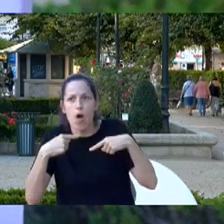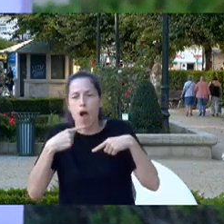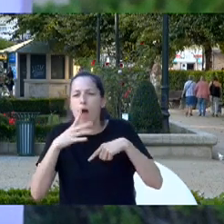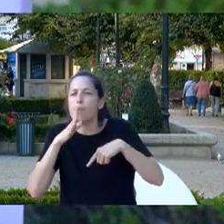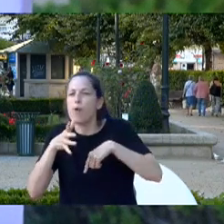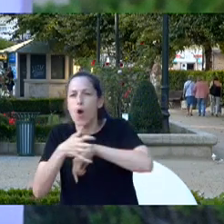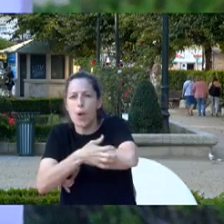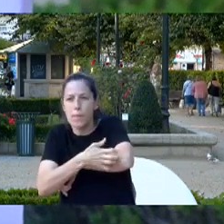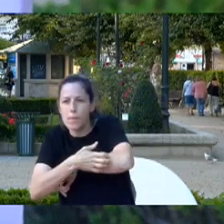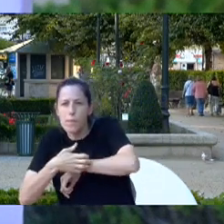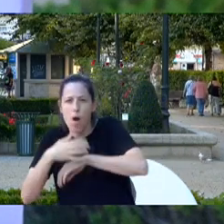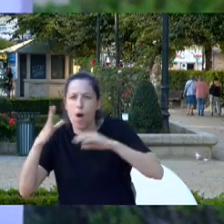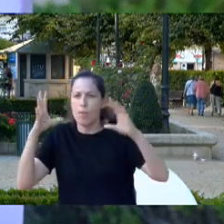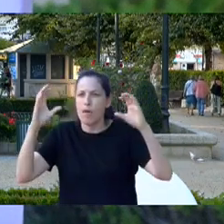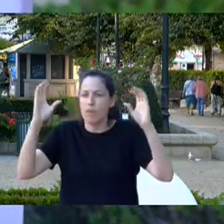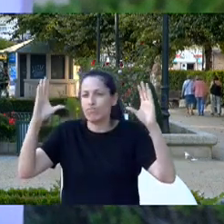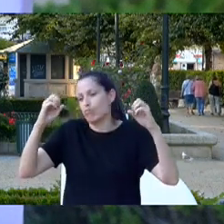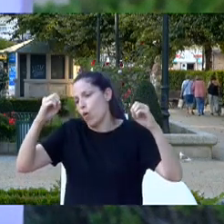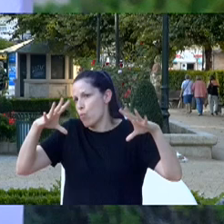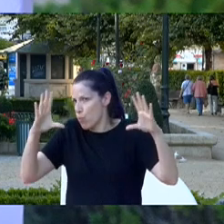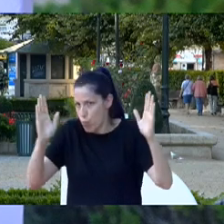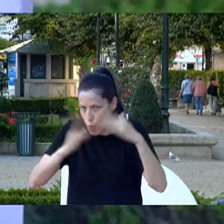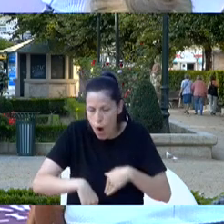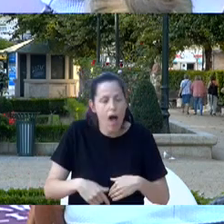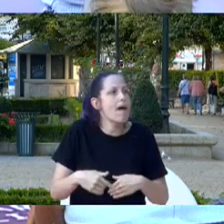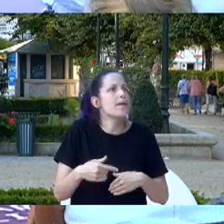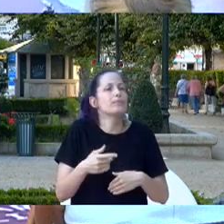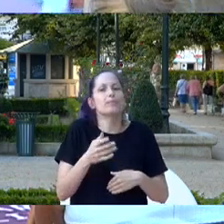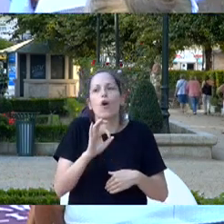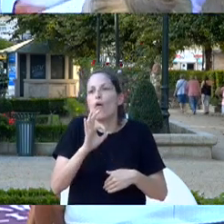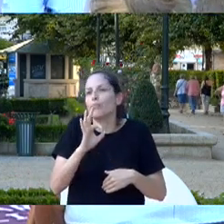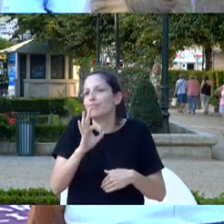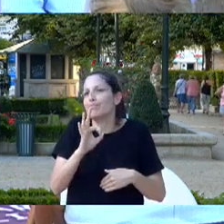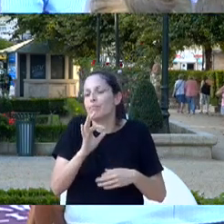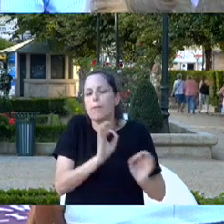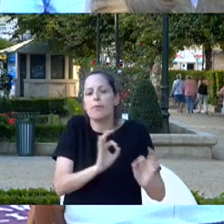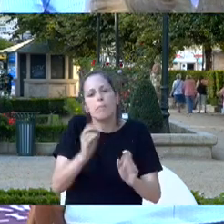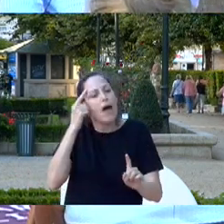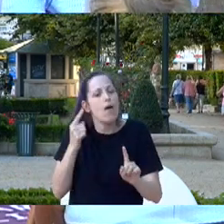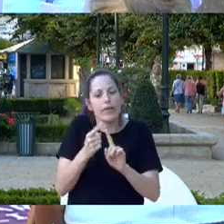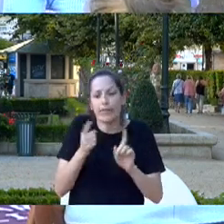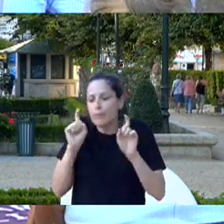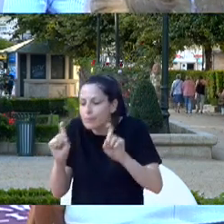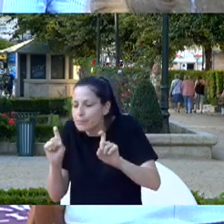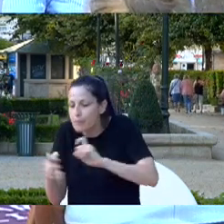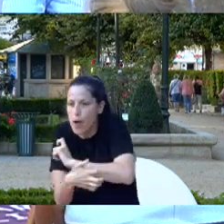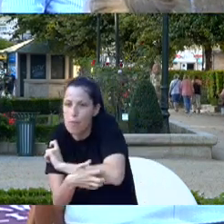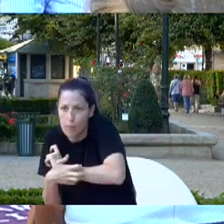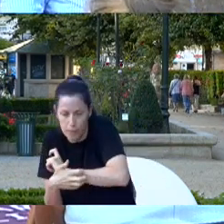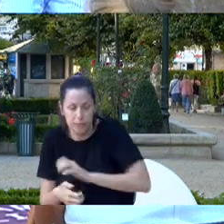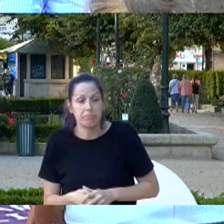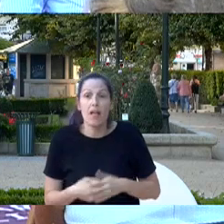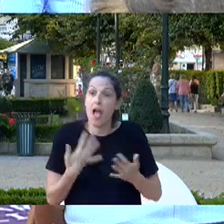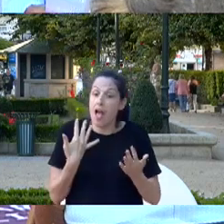miseria, sen luz, sen terrenas, sen nada. Bueno, pois ela marcha a Pontevedra, e